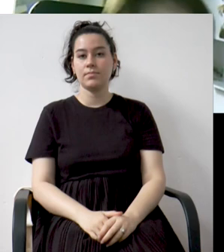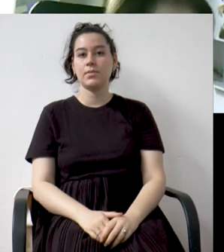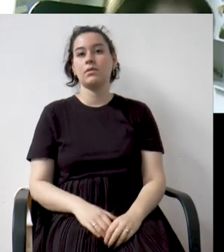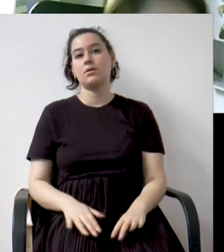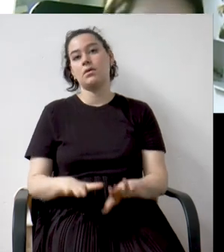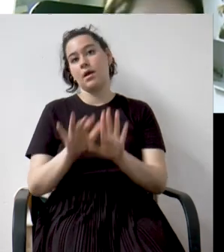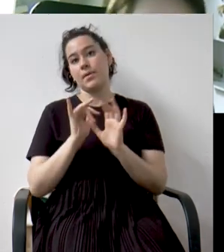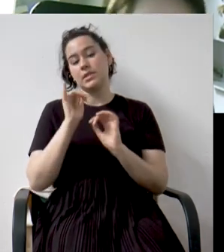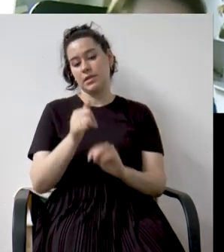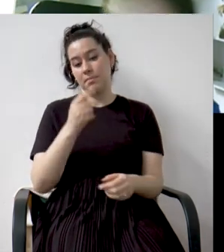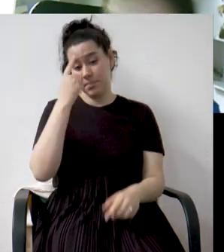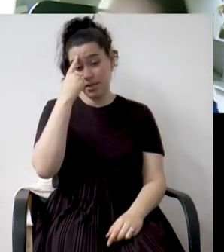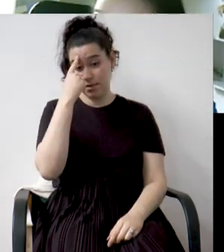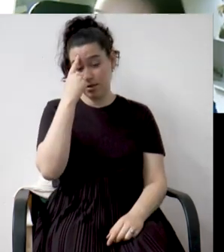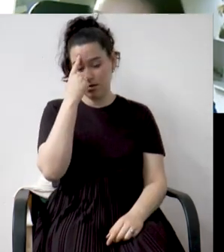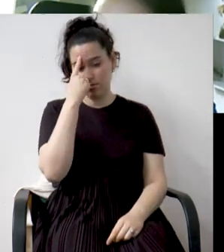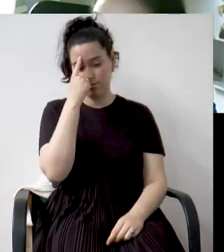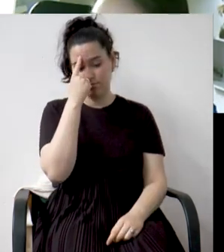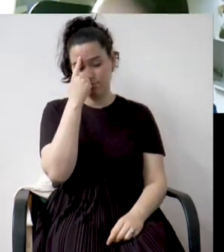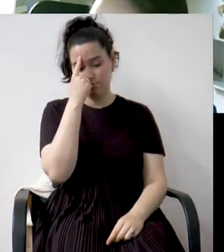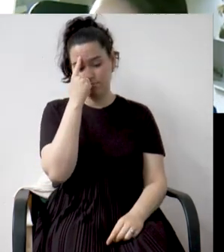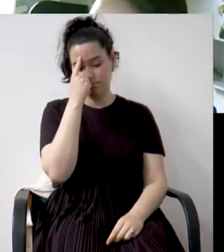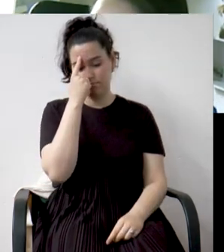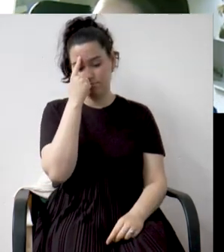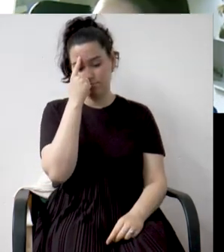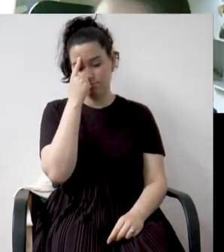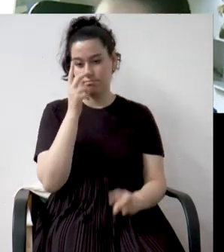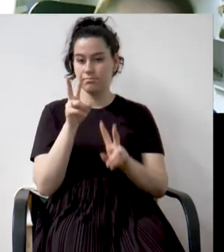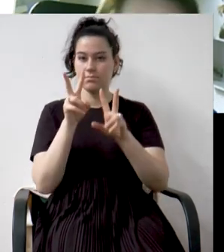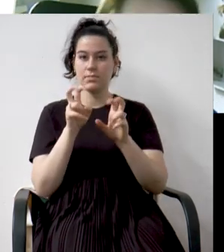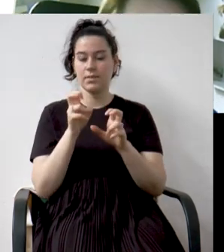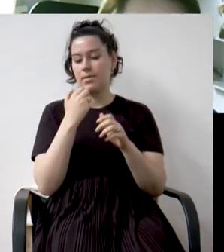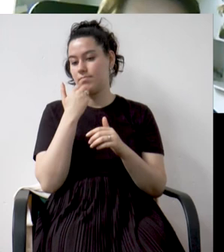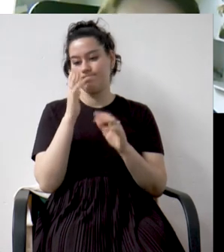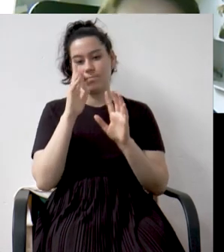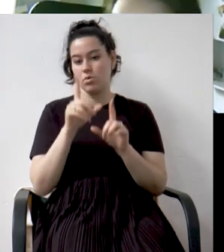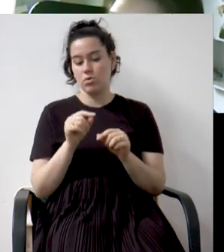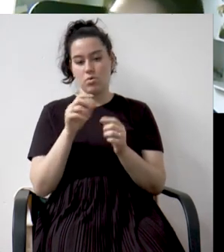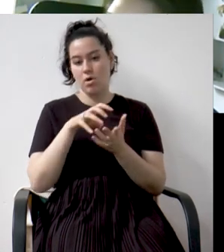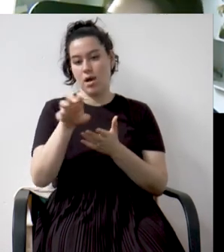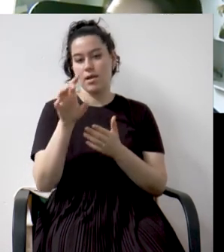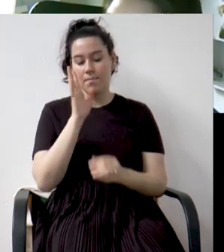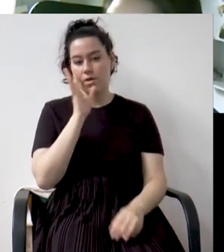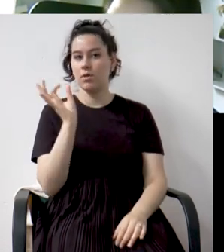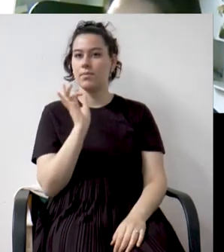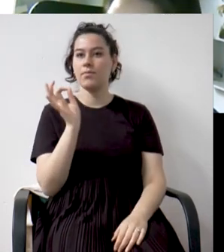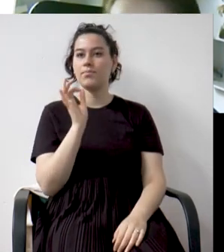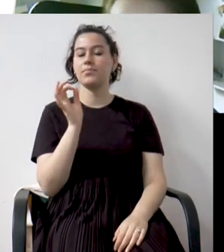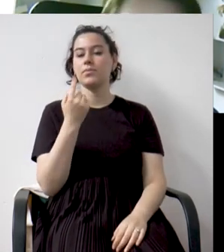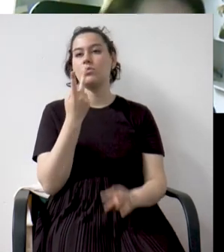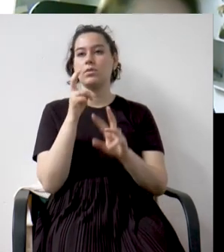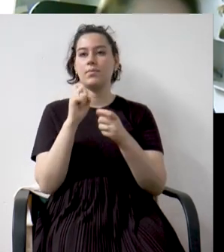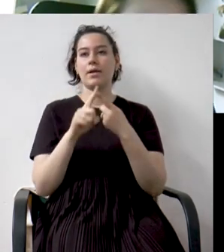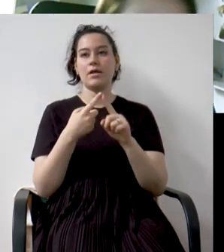repente sí se piensa que para un tema de... Estoy en un área que no conozco ustedes, discúlpenme. Algo que tenga